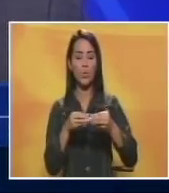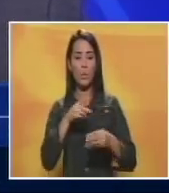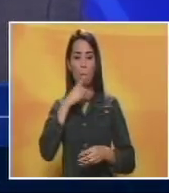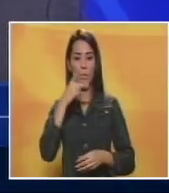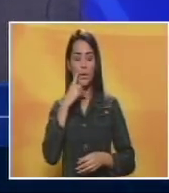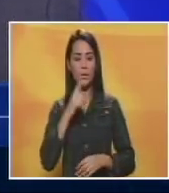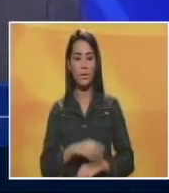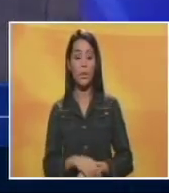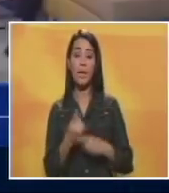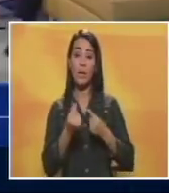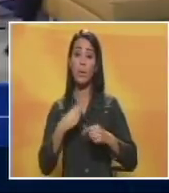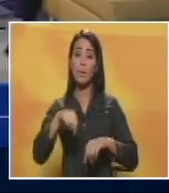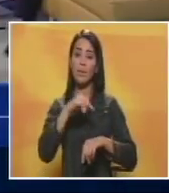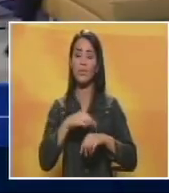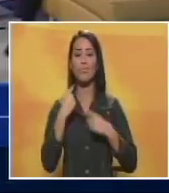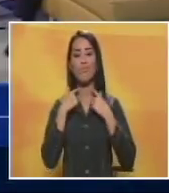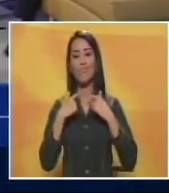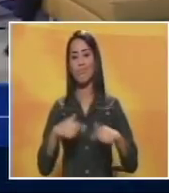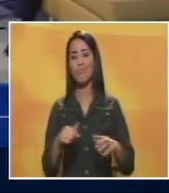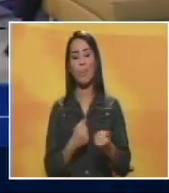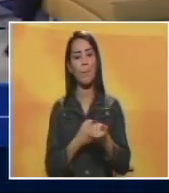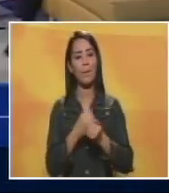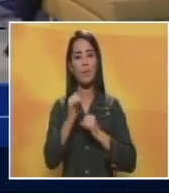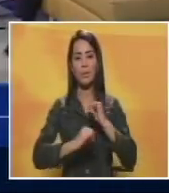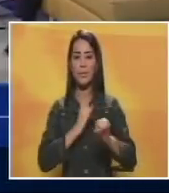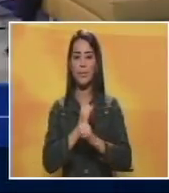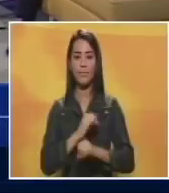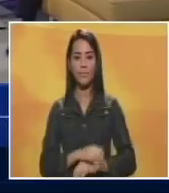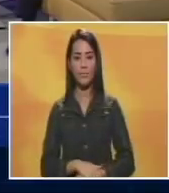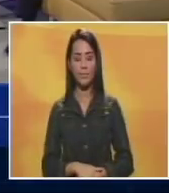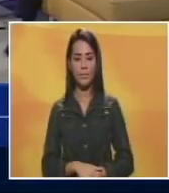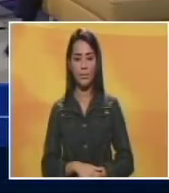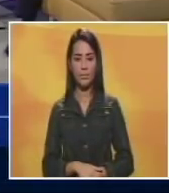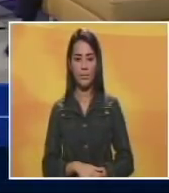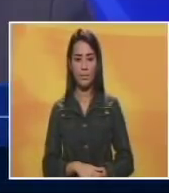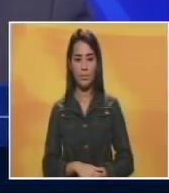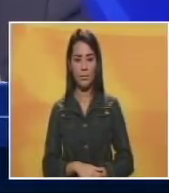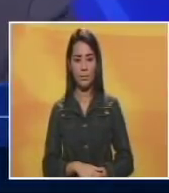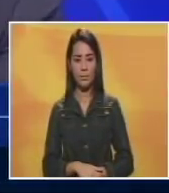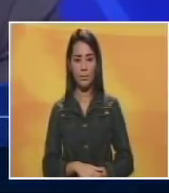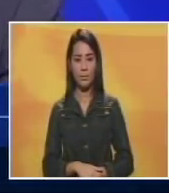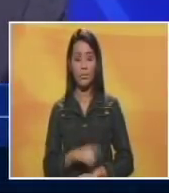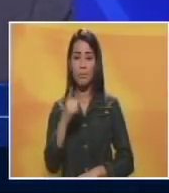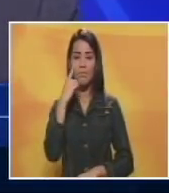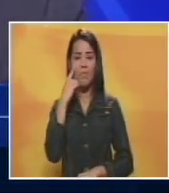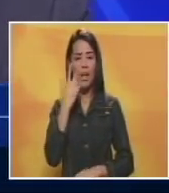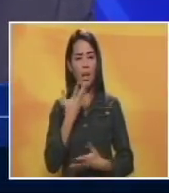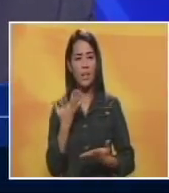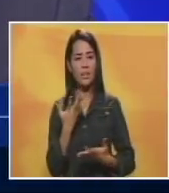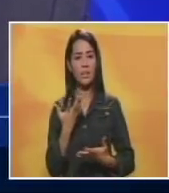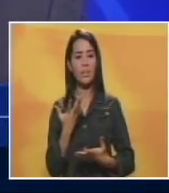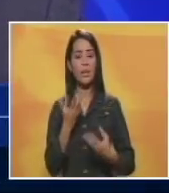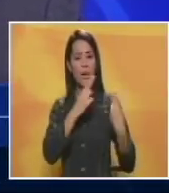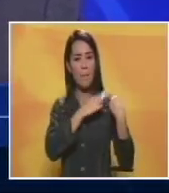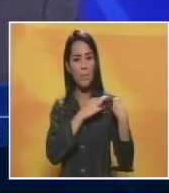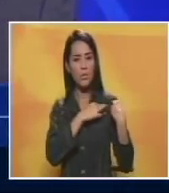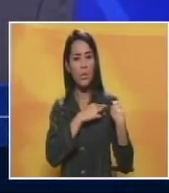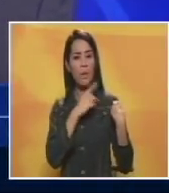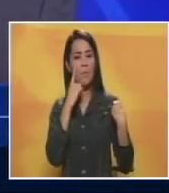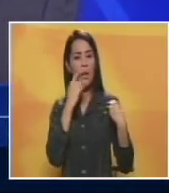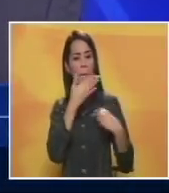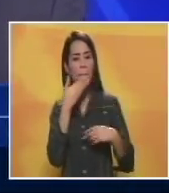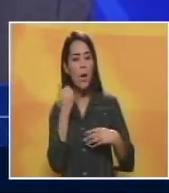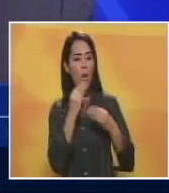mientras que la economía nacional ha perdido todo el respaldo internacional. En vez de dedicarse a corregir las